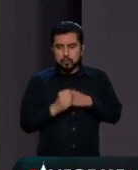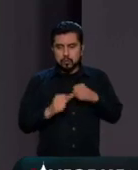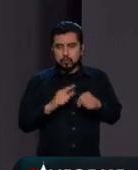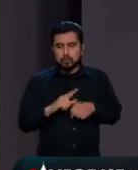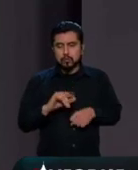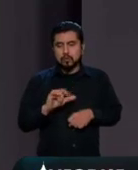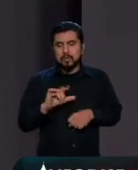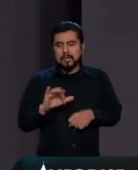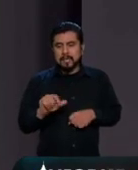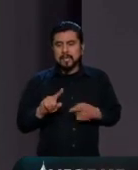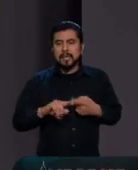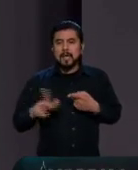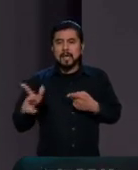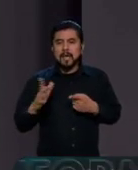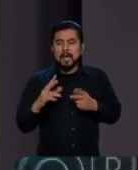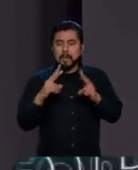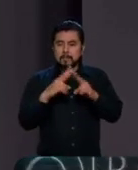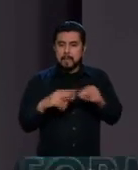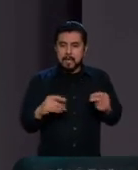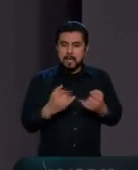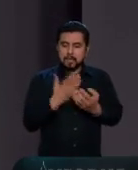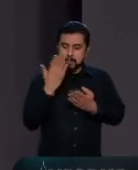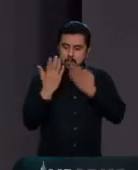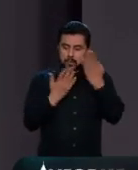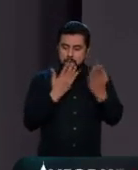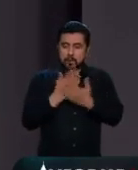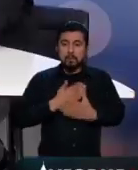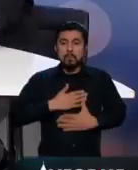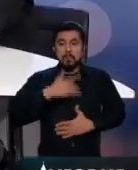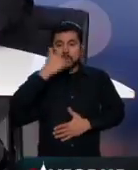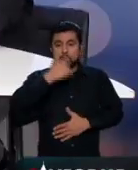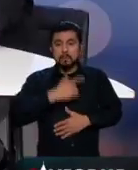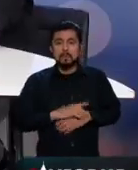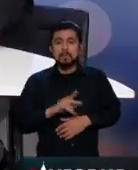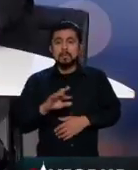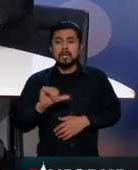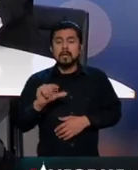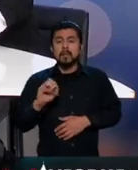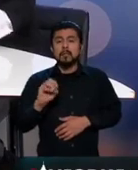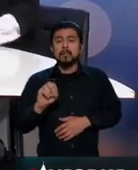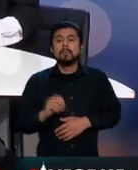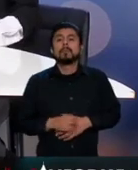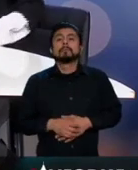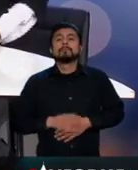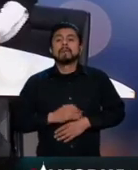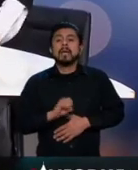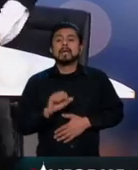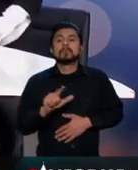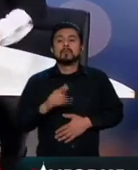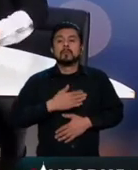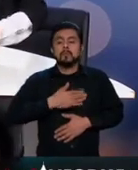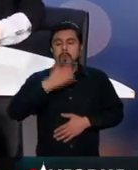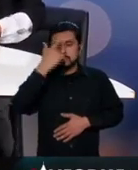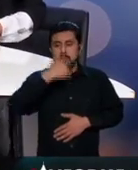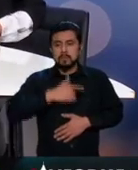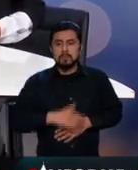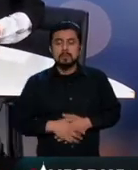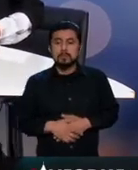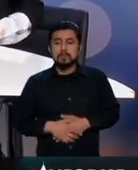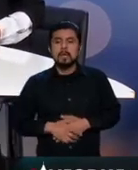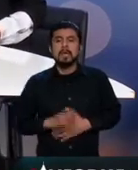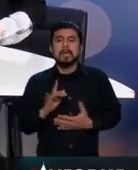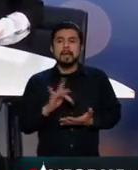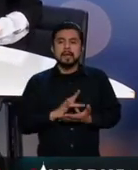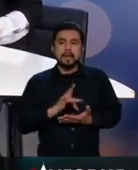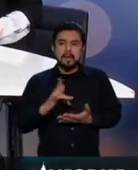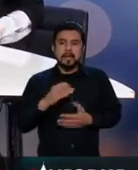Altos Estudios Sociales de París. Muy buenas noches, Bernardo, bienvenido. ¿Qué tal, Azul? Muy buenas noches. Pues te agradecemos mucho